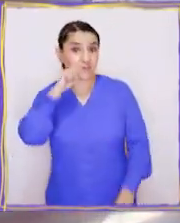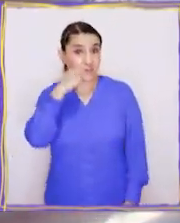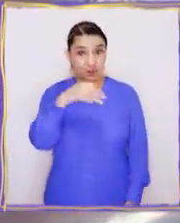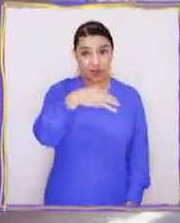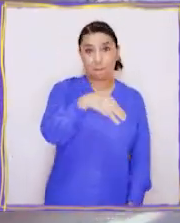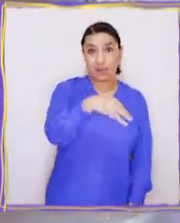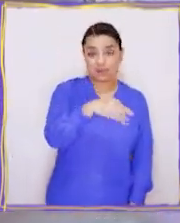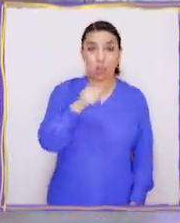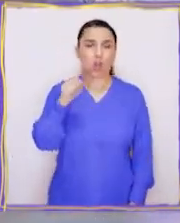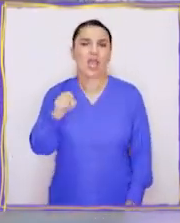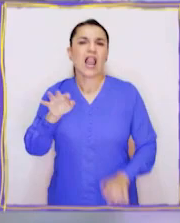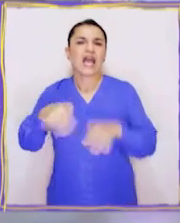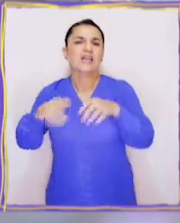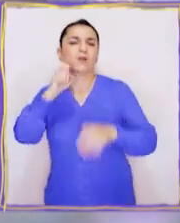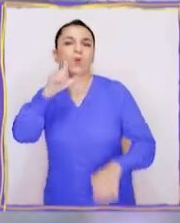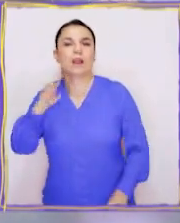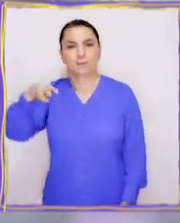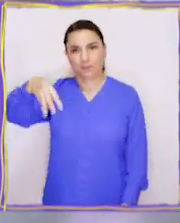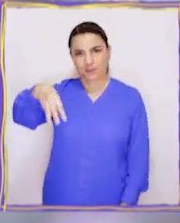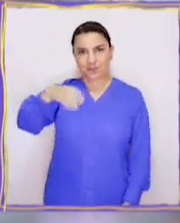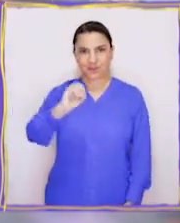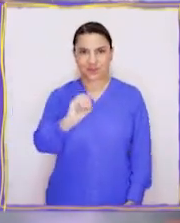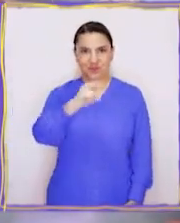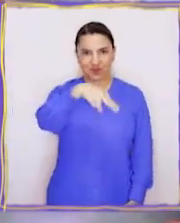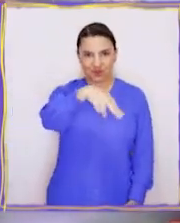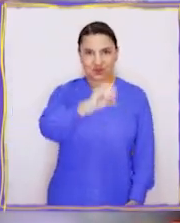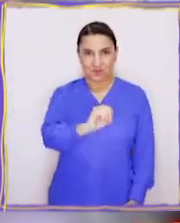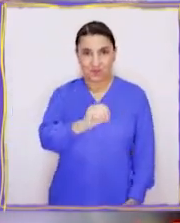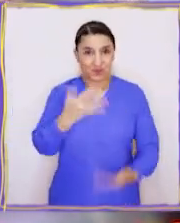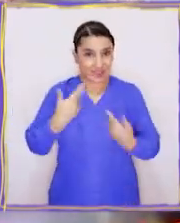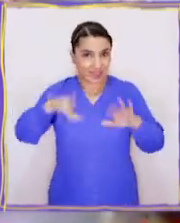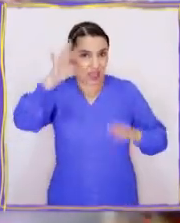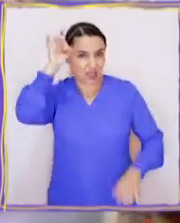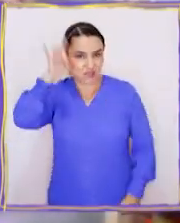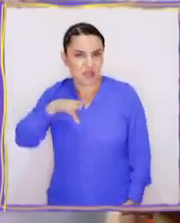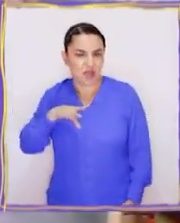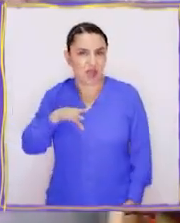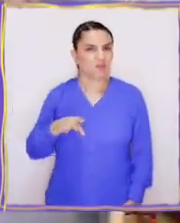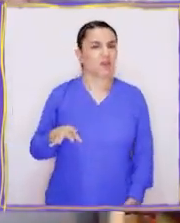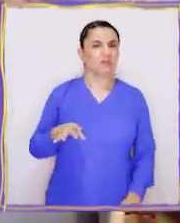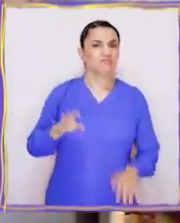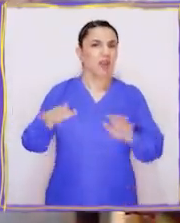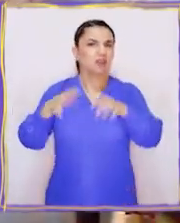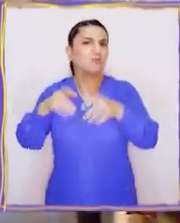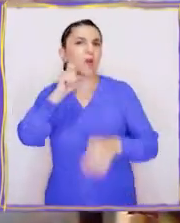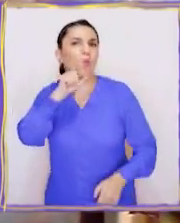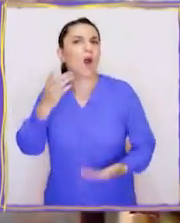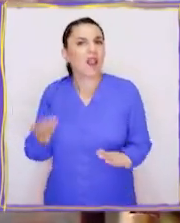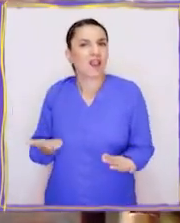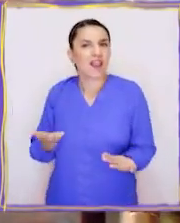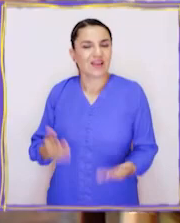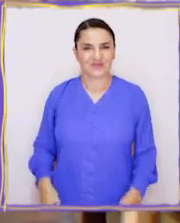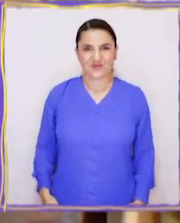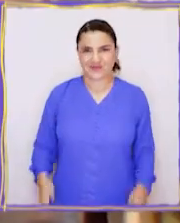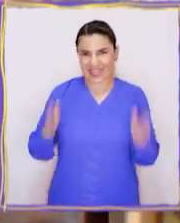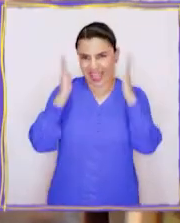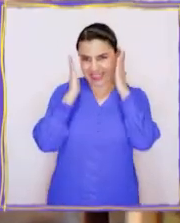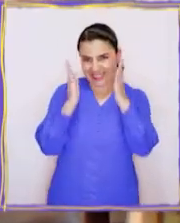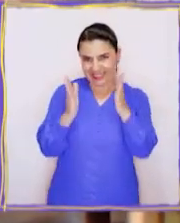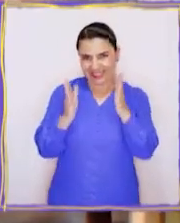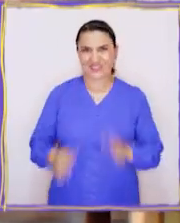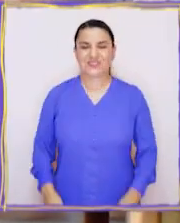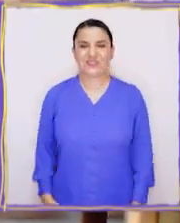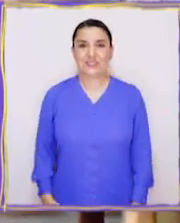Mateo. Él es un M-O-N-O. ¿Ya descubrieron qué animal es Mateo? Pongan